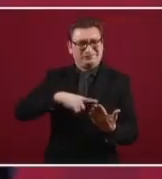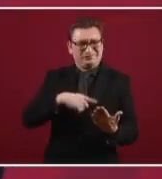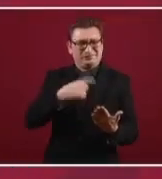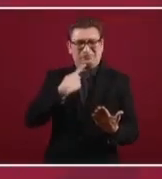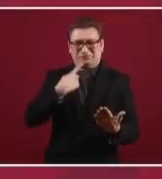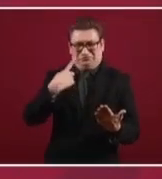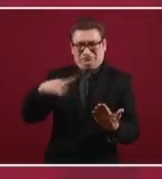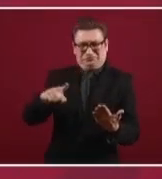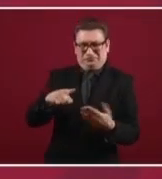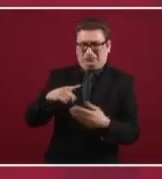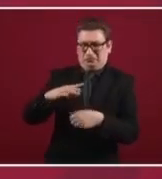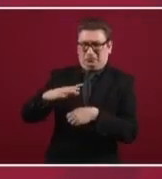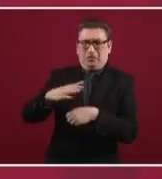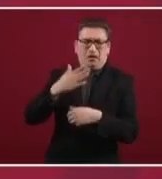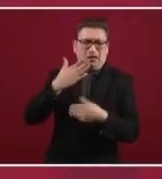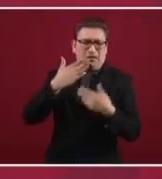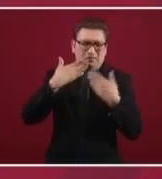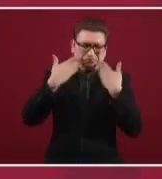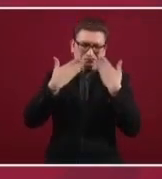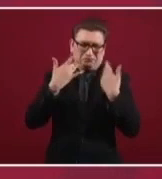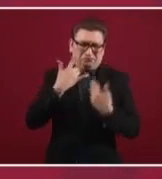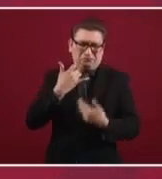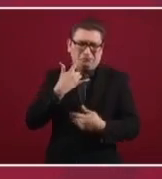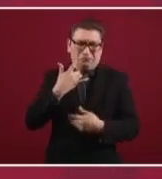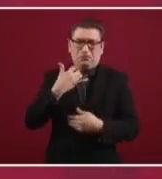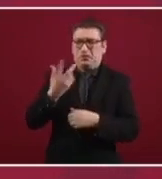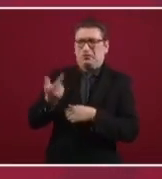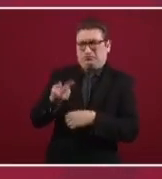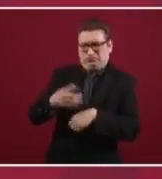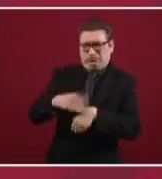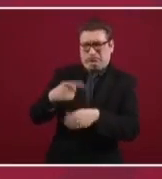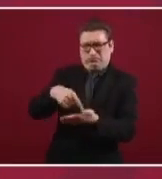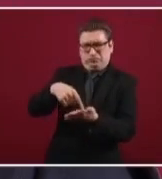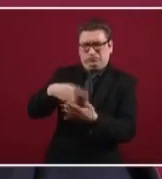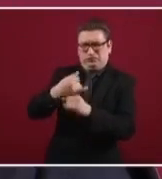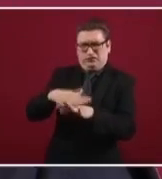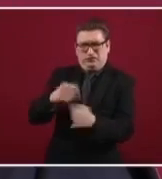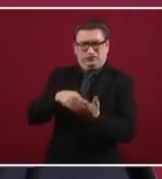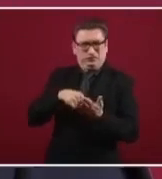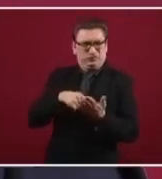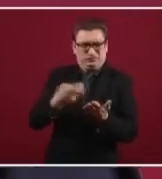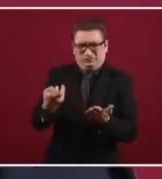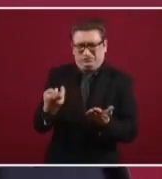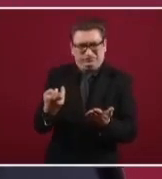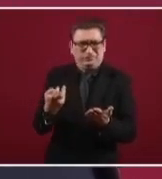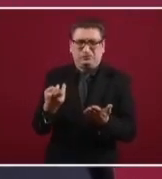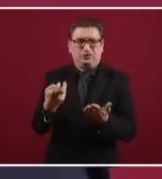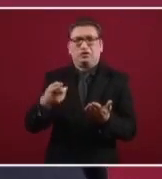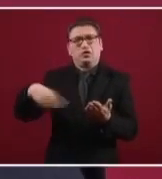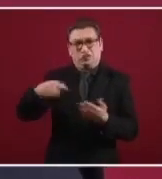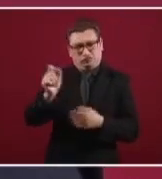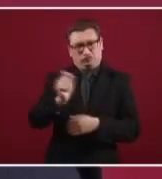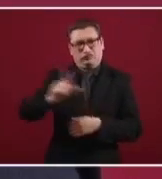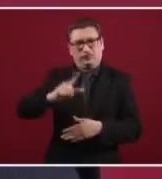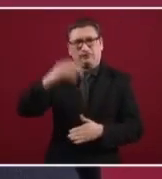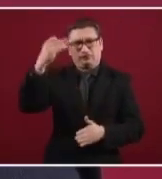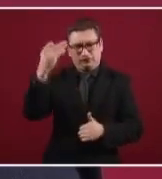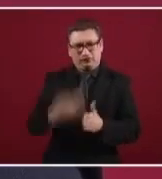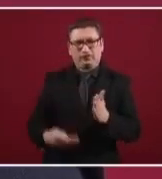reclamamos amablemente de que no habían actuado con